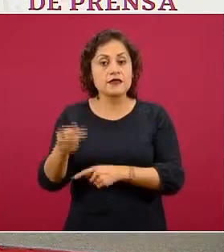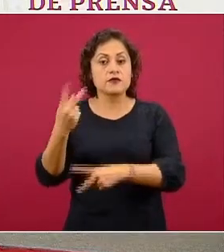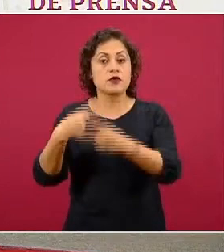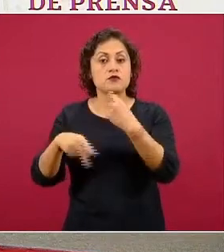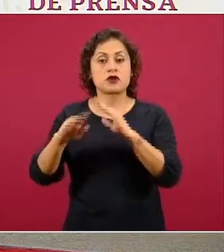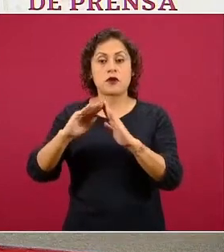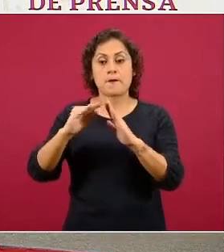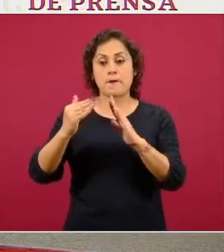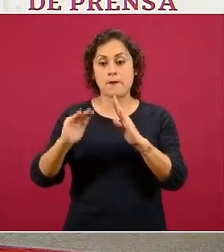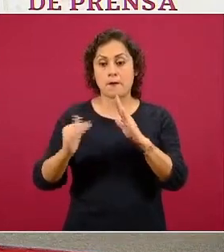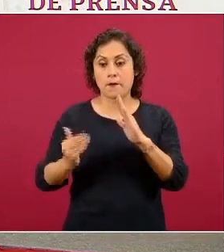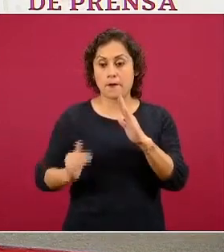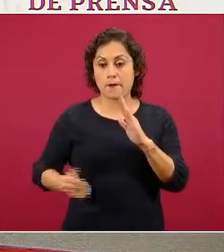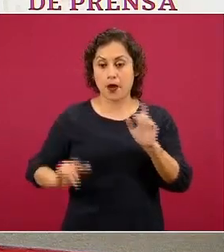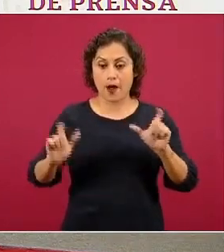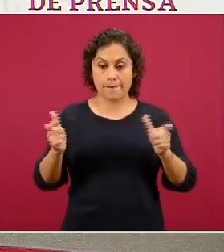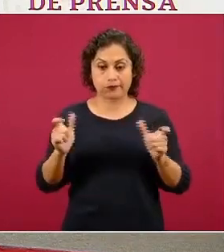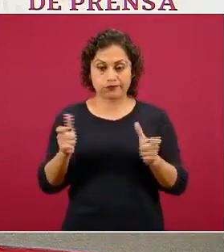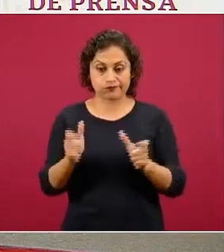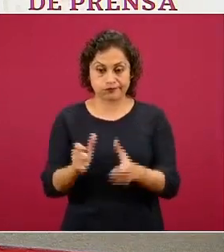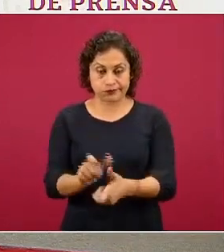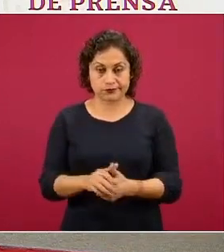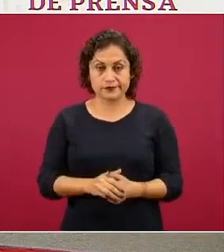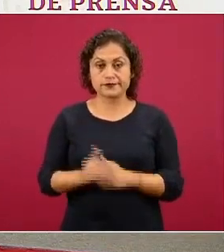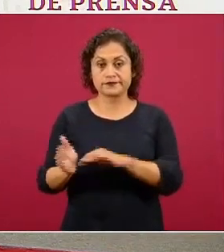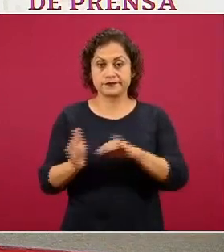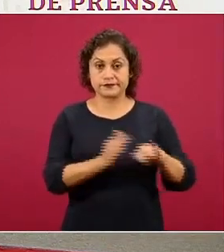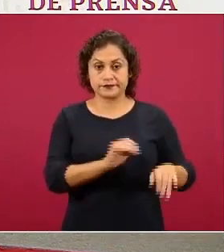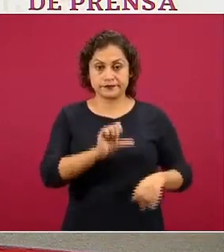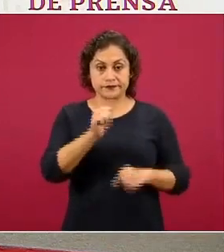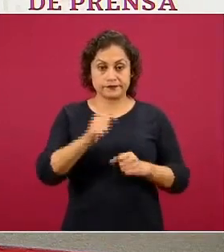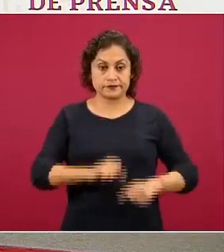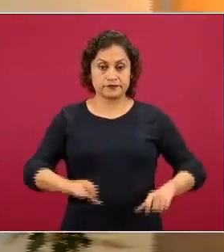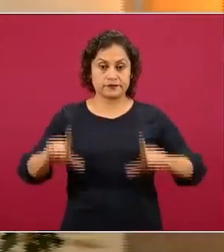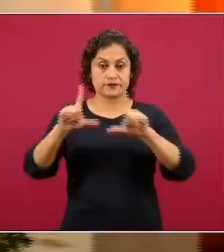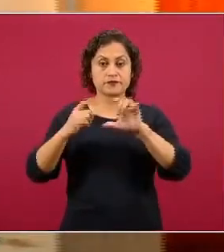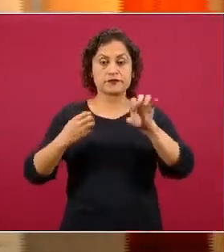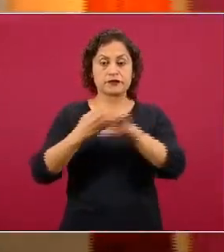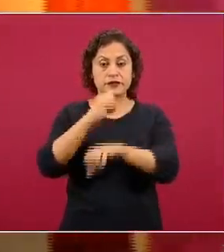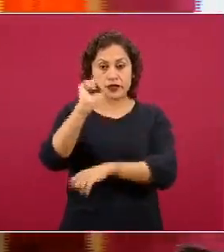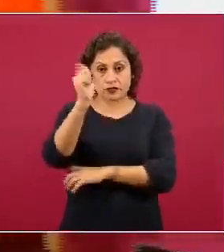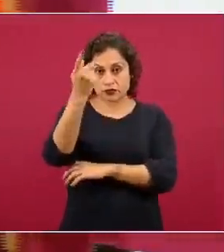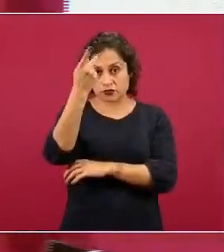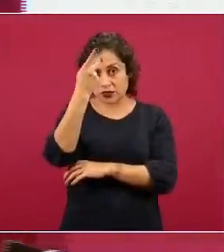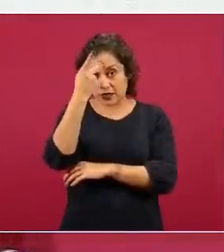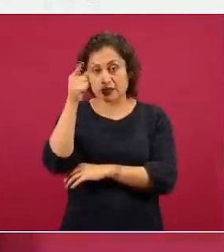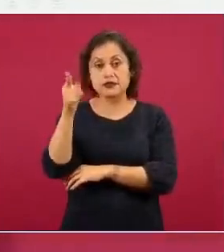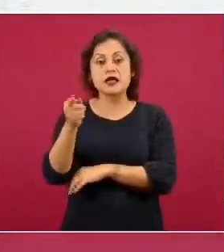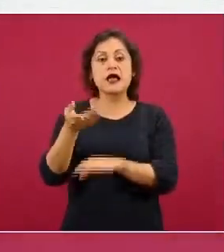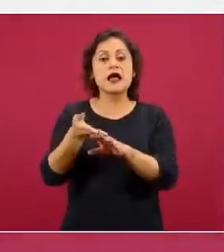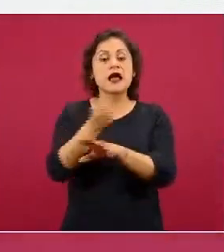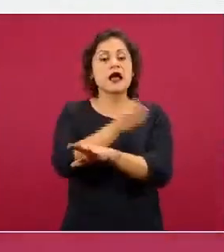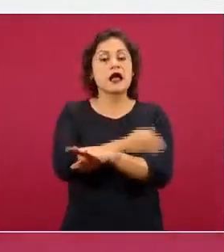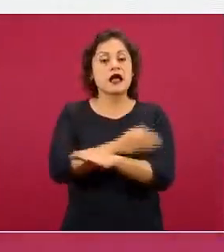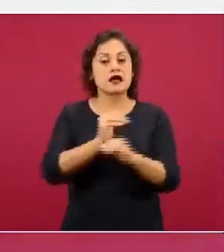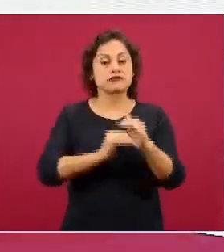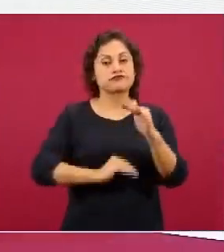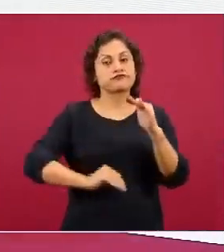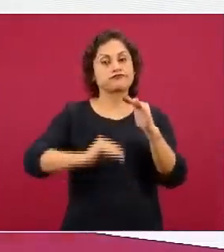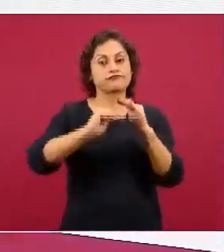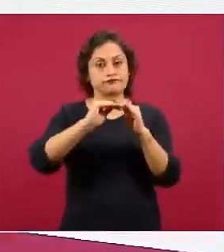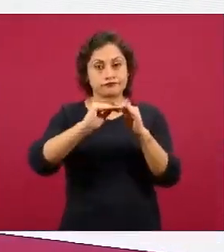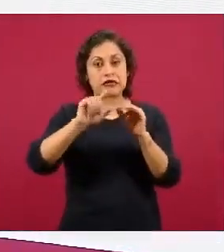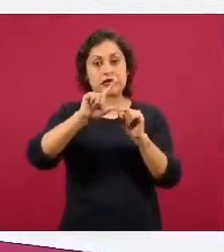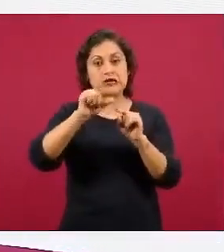prácticamente continuo. La siguiente. El estado de San Luis Potosí tuvo un ascenso importante y en las